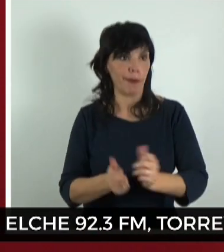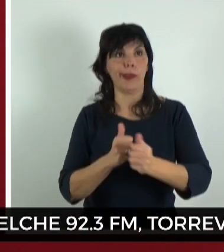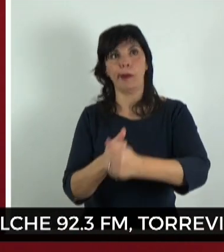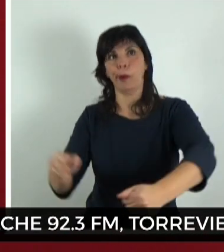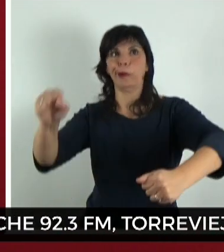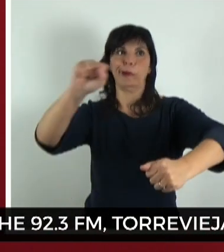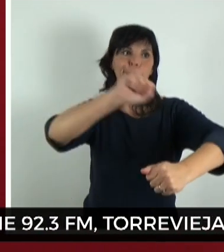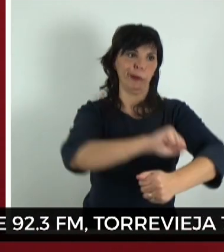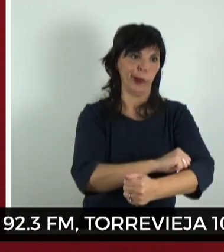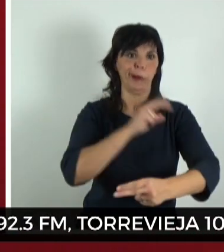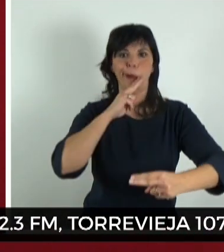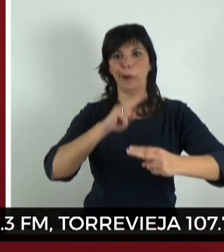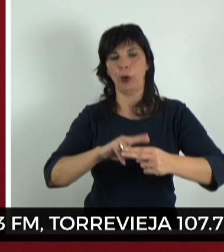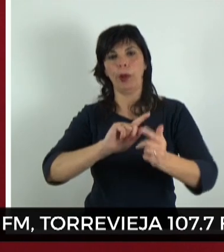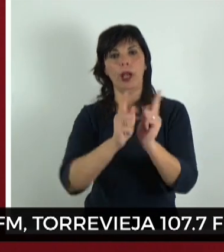Pablo,